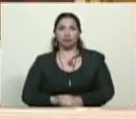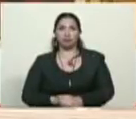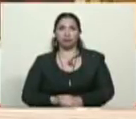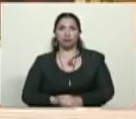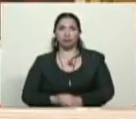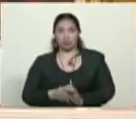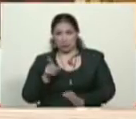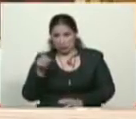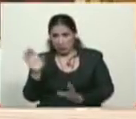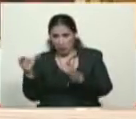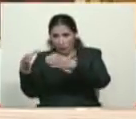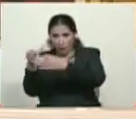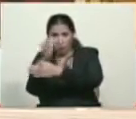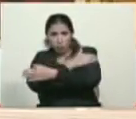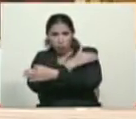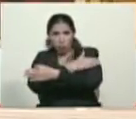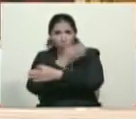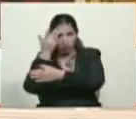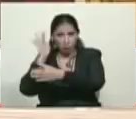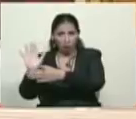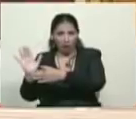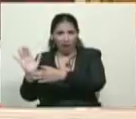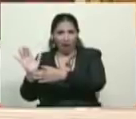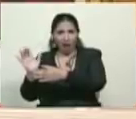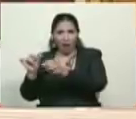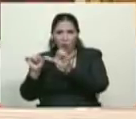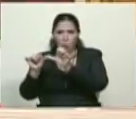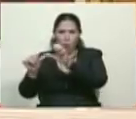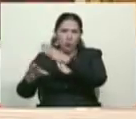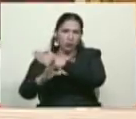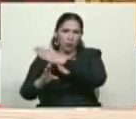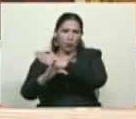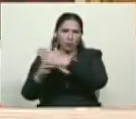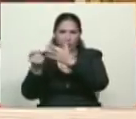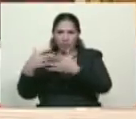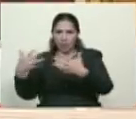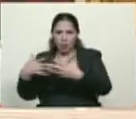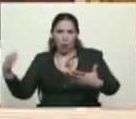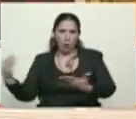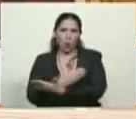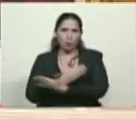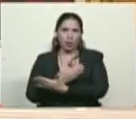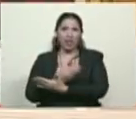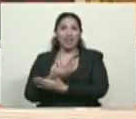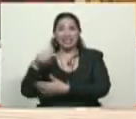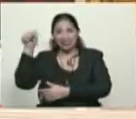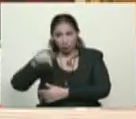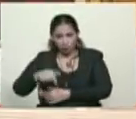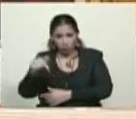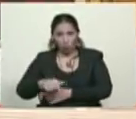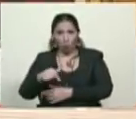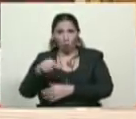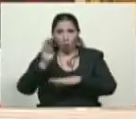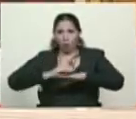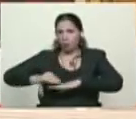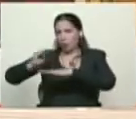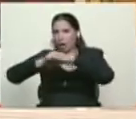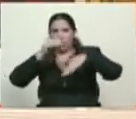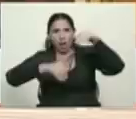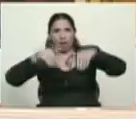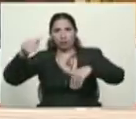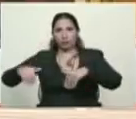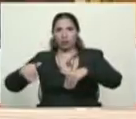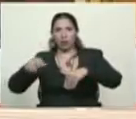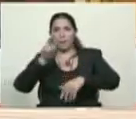Si ellos fueran consecuentes con su guión de golpe de Estado, ya deberían haber convocado hoy elecciones para